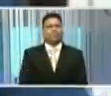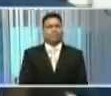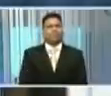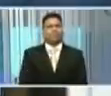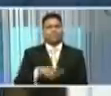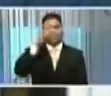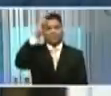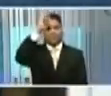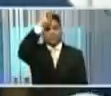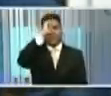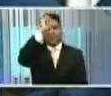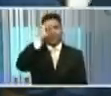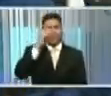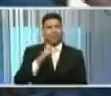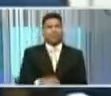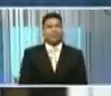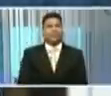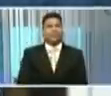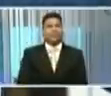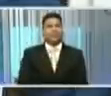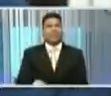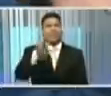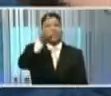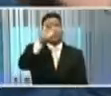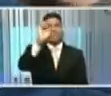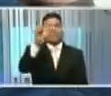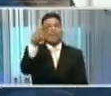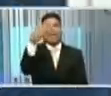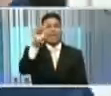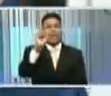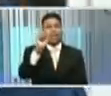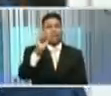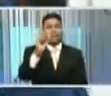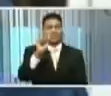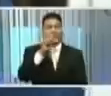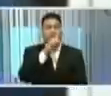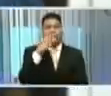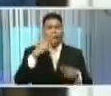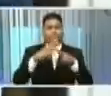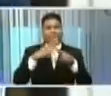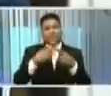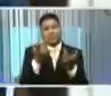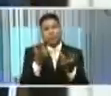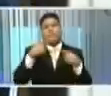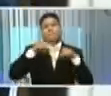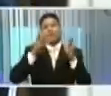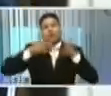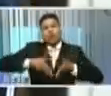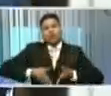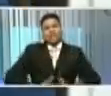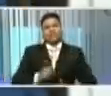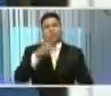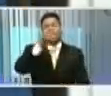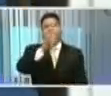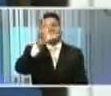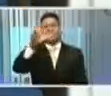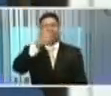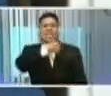De la Vega, pero nacido en el 23 de enero. Él me dijo que era de la Vega, no sé. Allá están reclamando, mira, el bigotón.